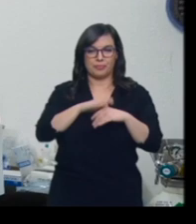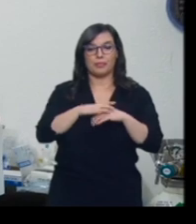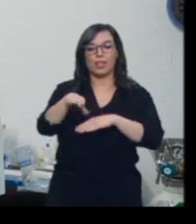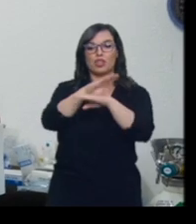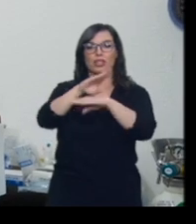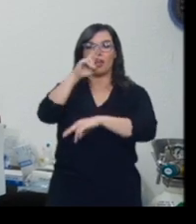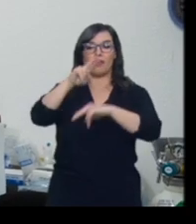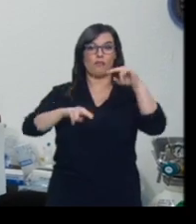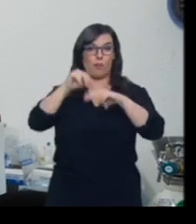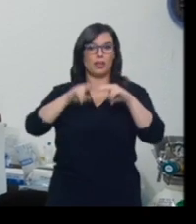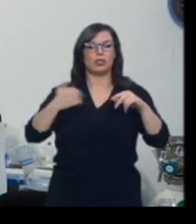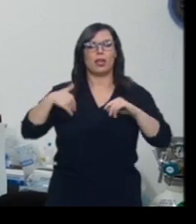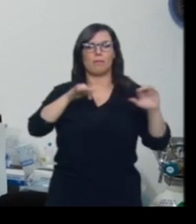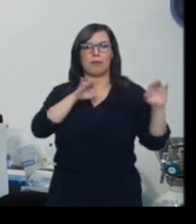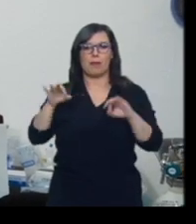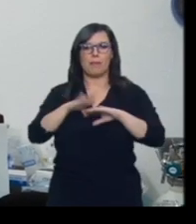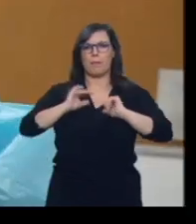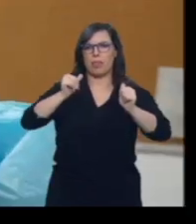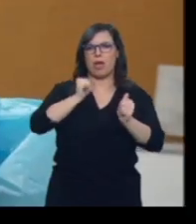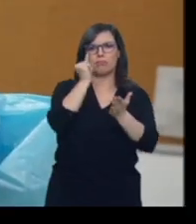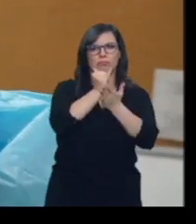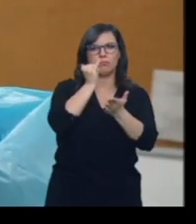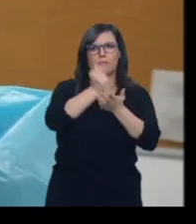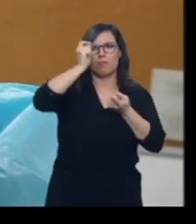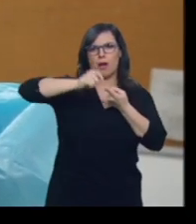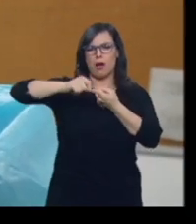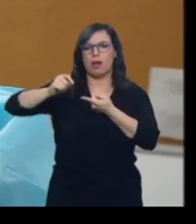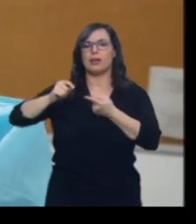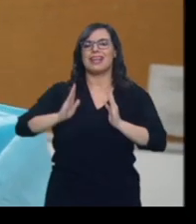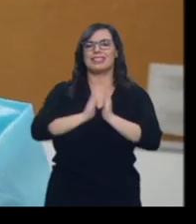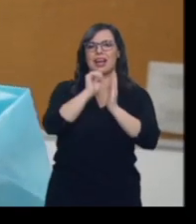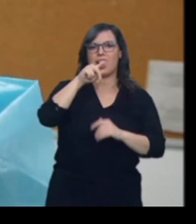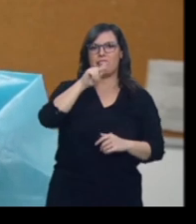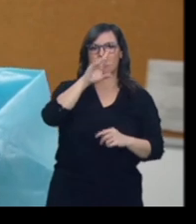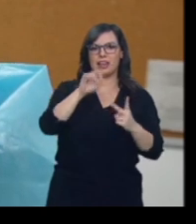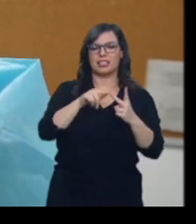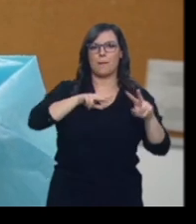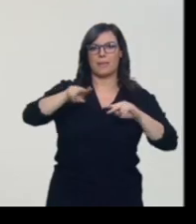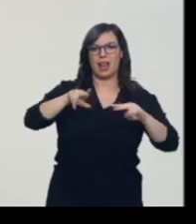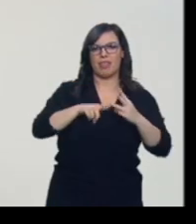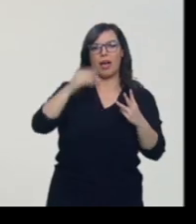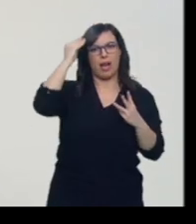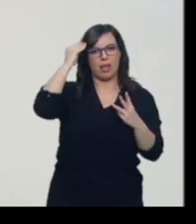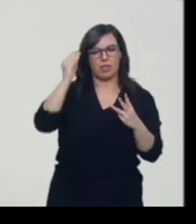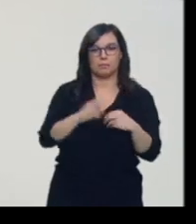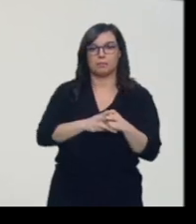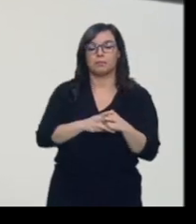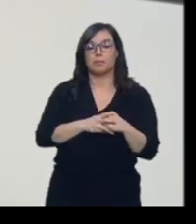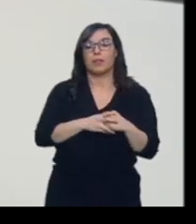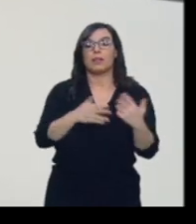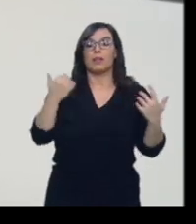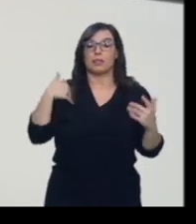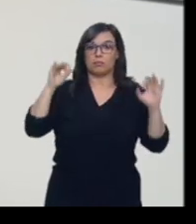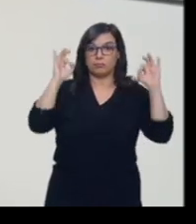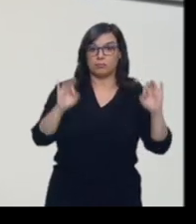ya prepara el operativo para empezar esos test masivos en los municipios de San Andrés del Rabanedo, Miranda de Ebro y Aranda de Duero, una vez